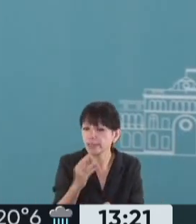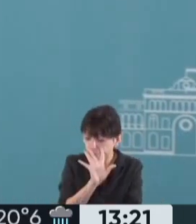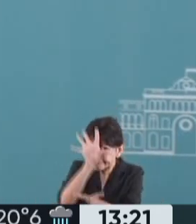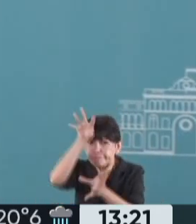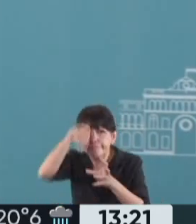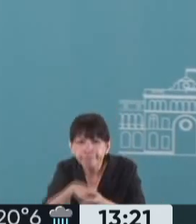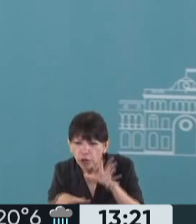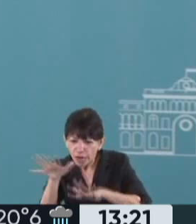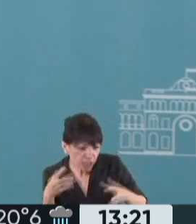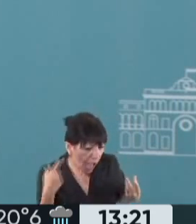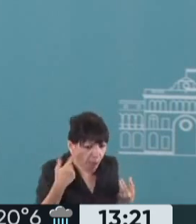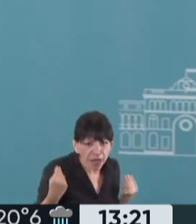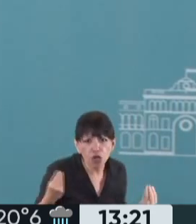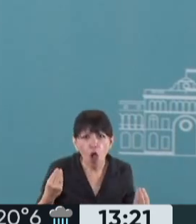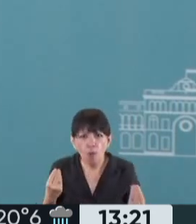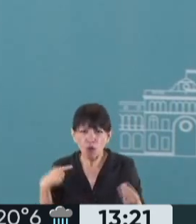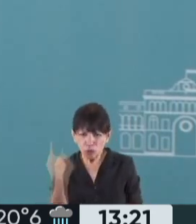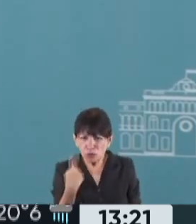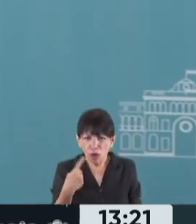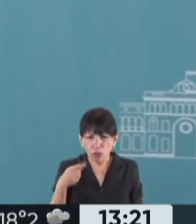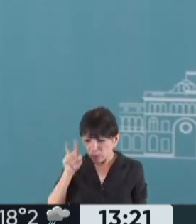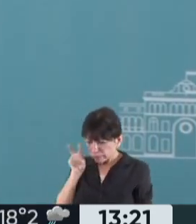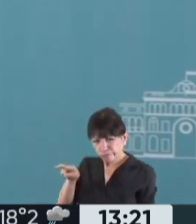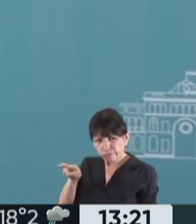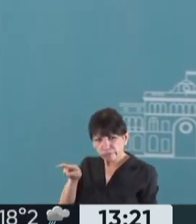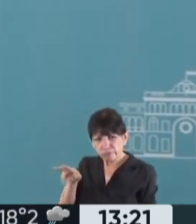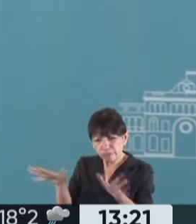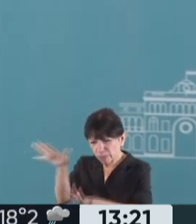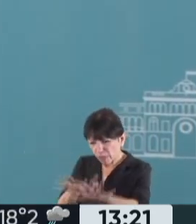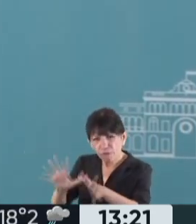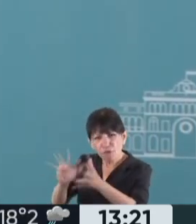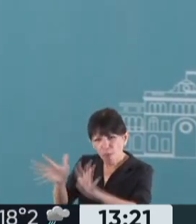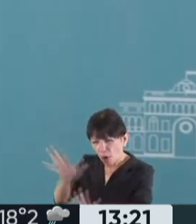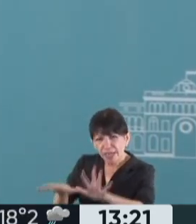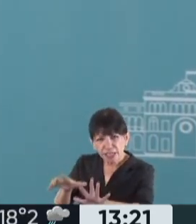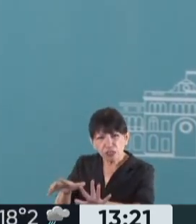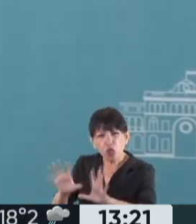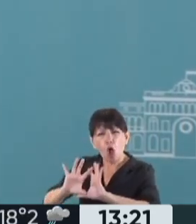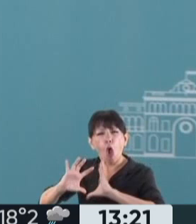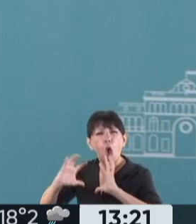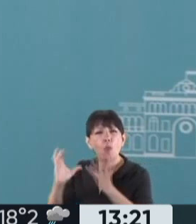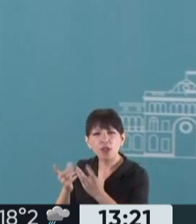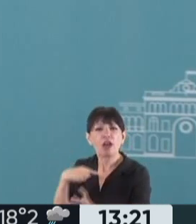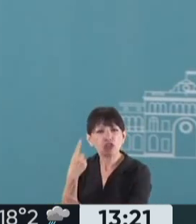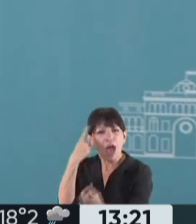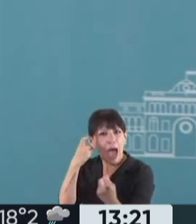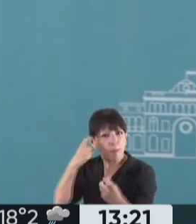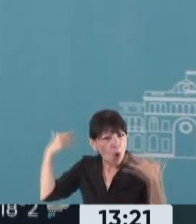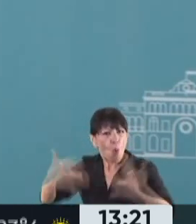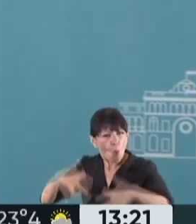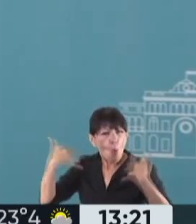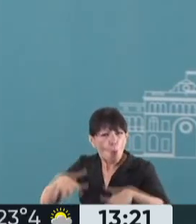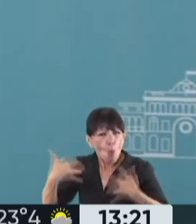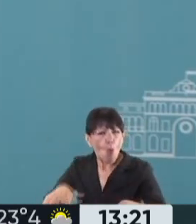tenemos muchísimo para aprender de los barrios populares porque del concepto de comunidad en el cual se vive, ¿no? Hay